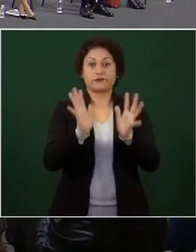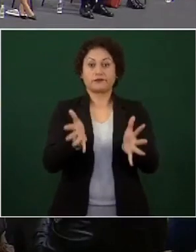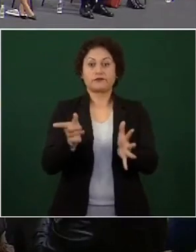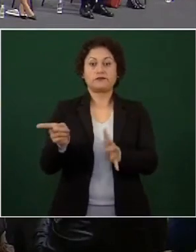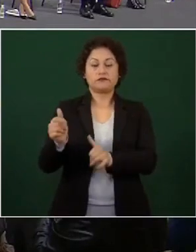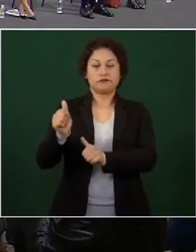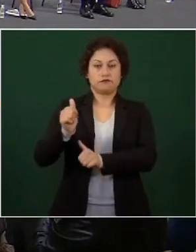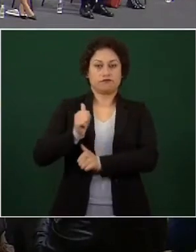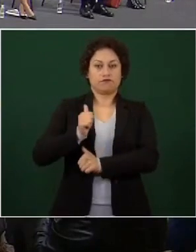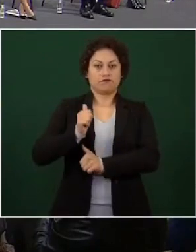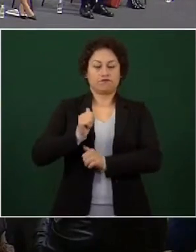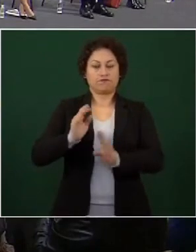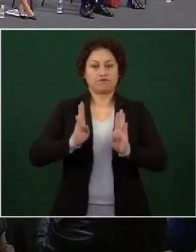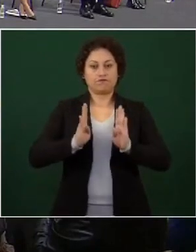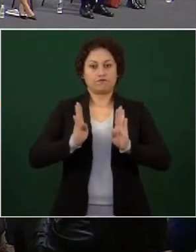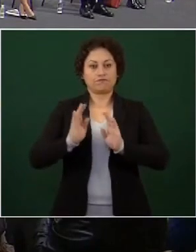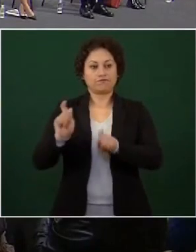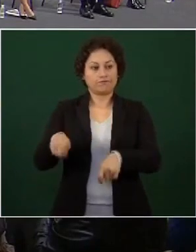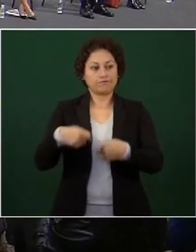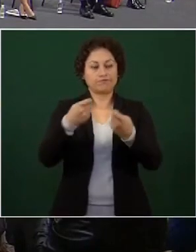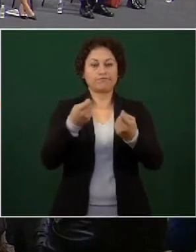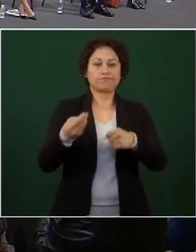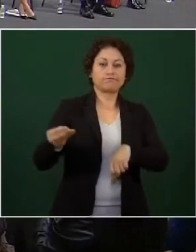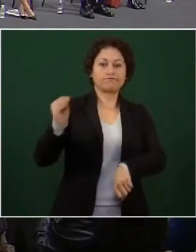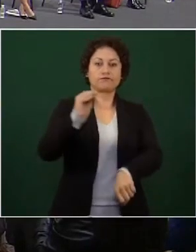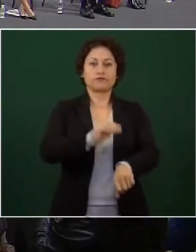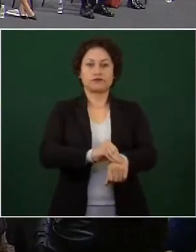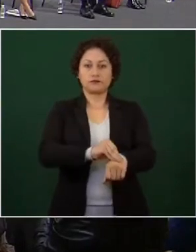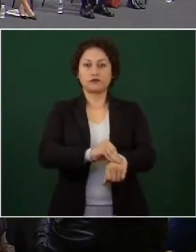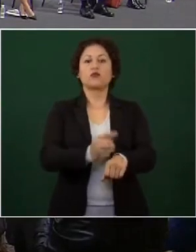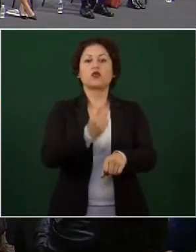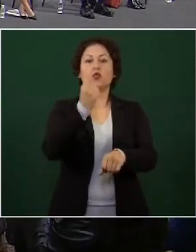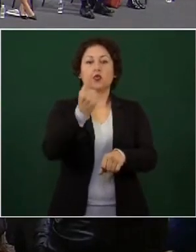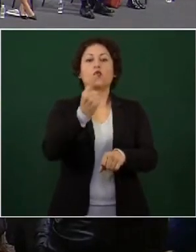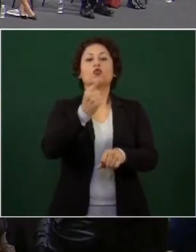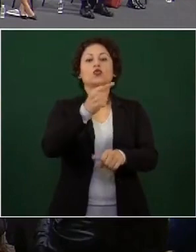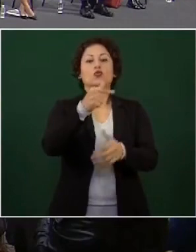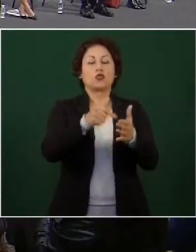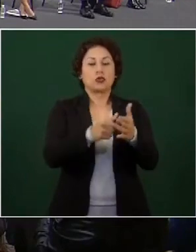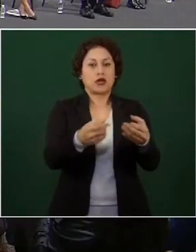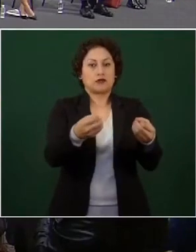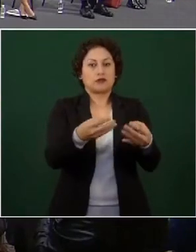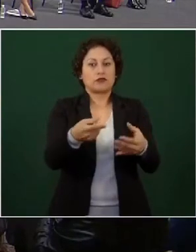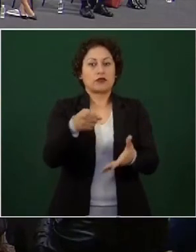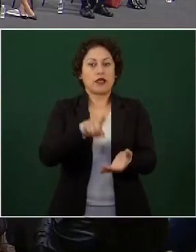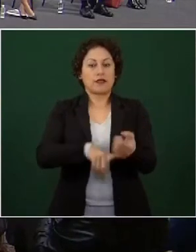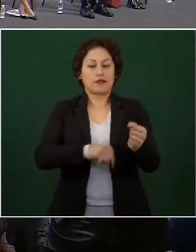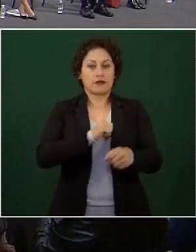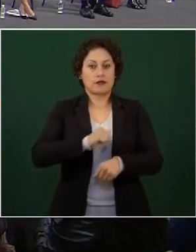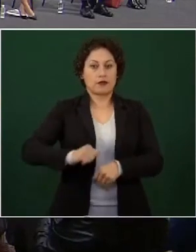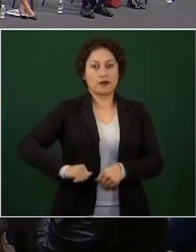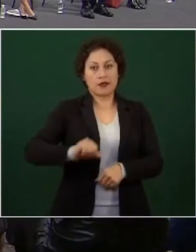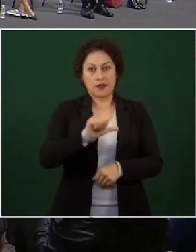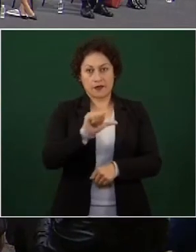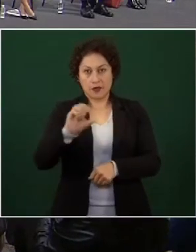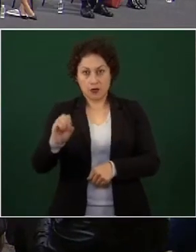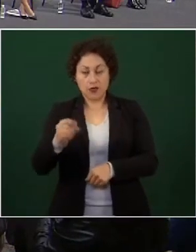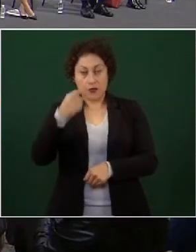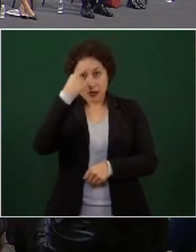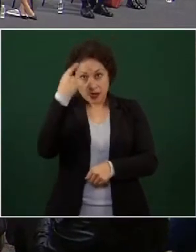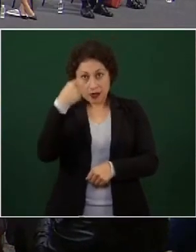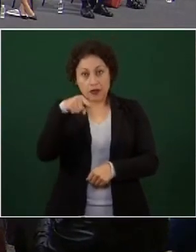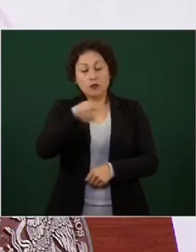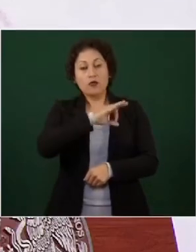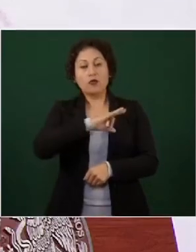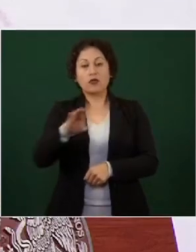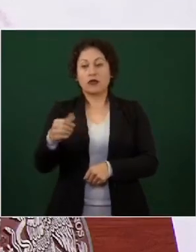del Ejército una instalación en Álvaro Obregón para que también se tenga ahí al personal de la Guardia. En total,